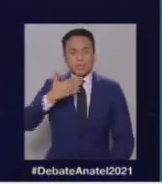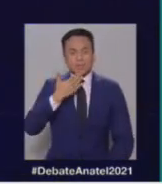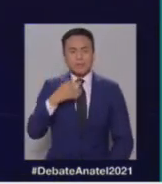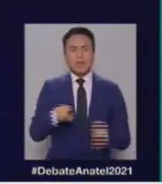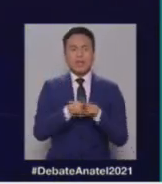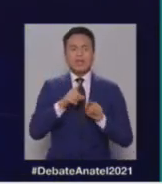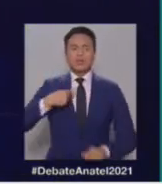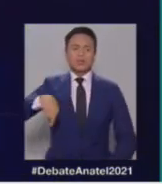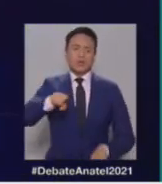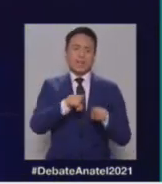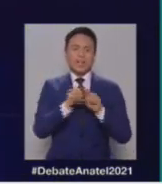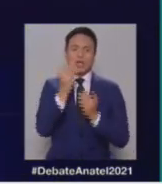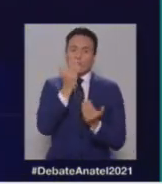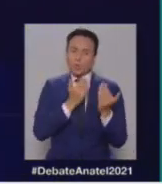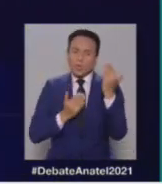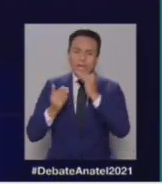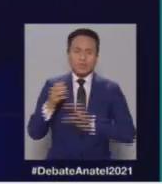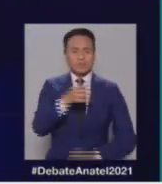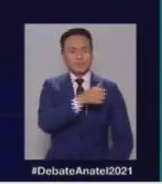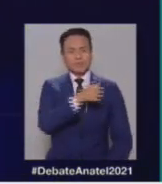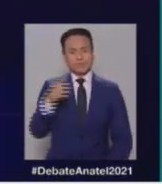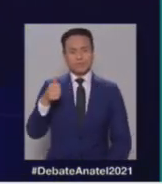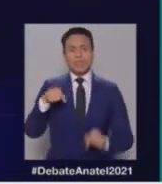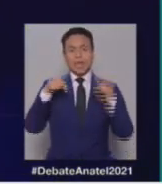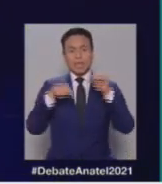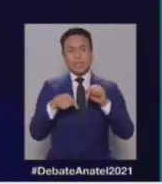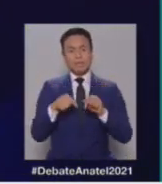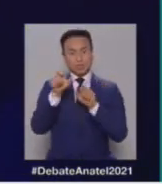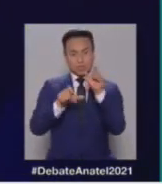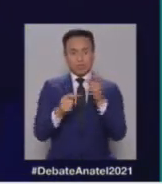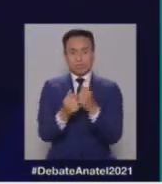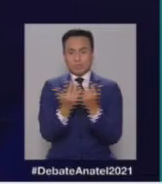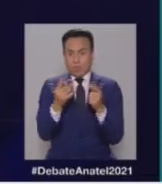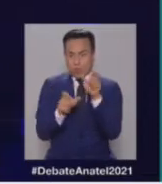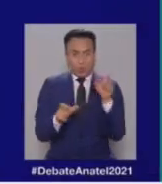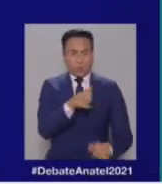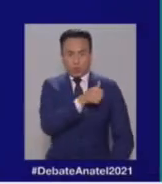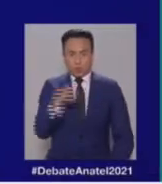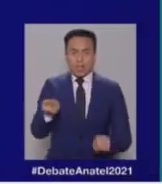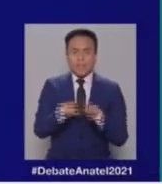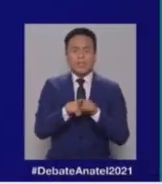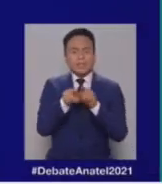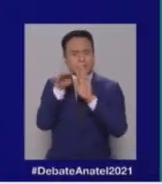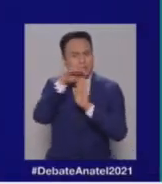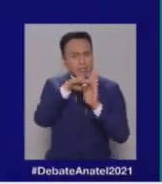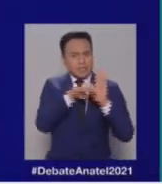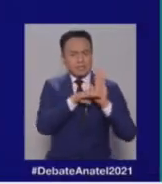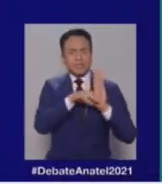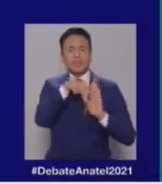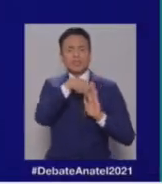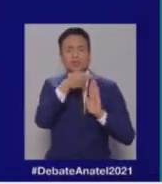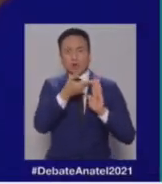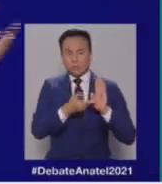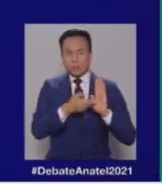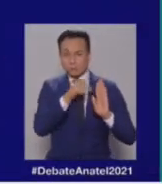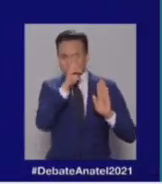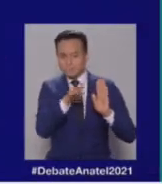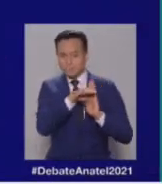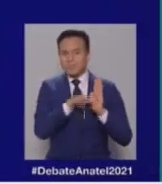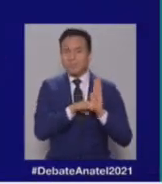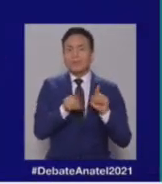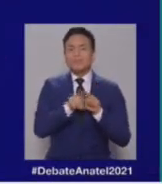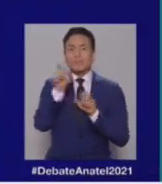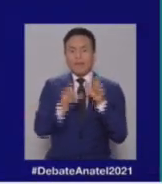se tendrá que hacer cargo de asumir el mando por los próximos 4 años será fundamental. Es un hecho. Hay